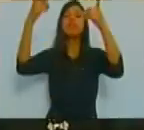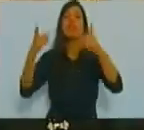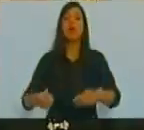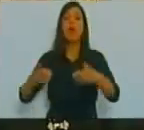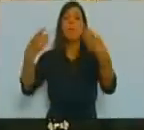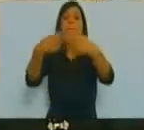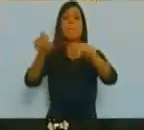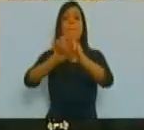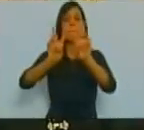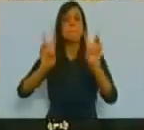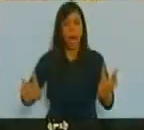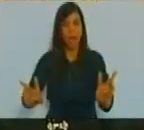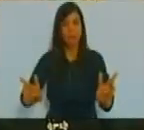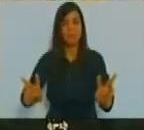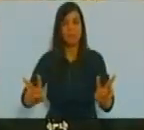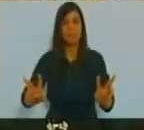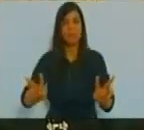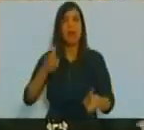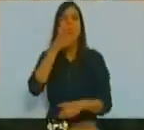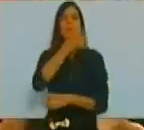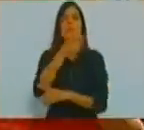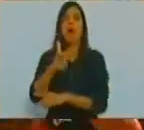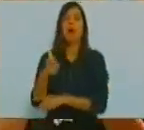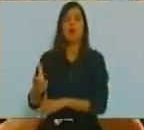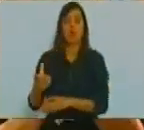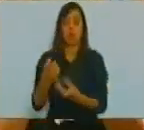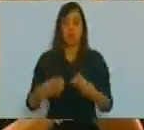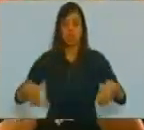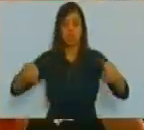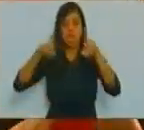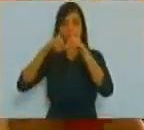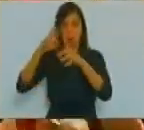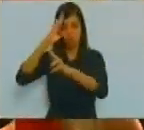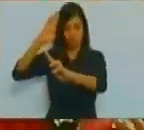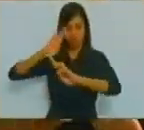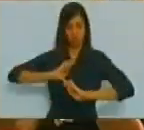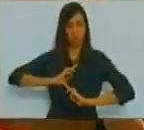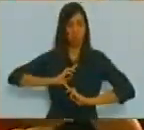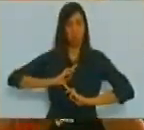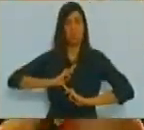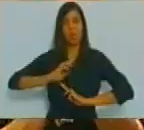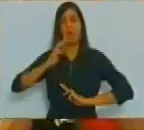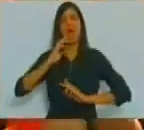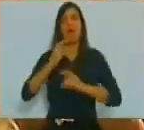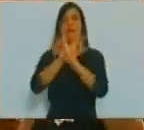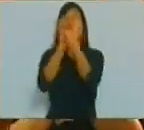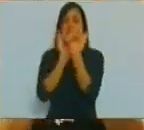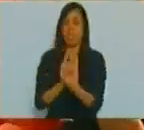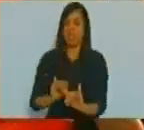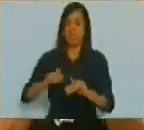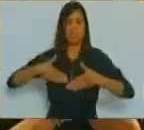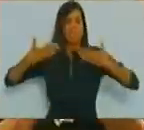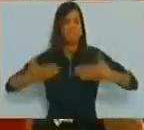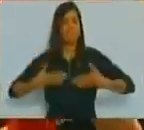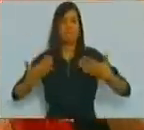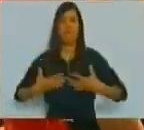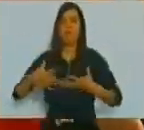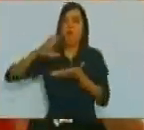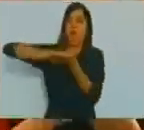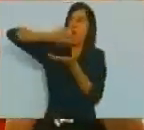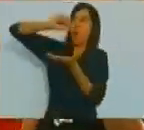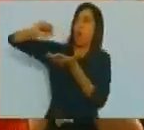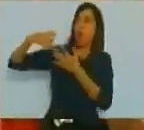hacer un pueblo vengo a que nadie nos arrebate nuestra alegría a que nadie nos va a